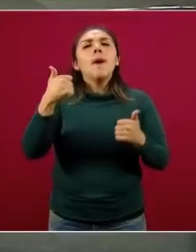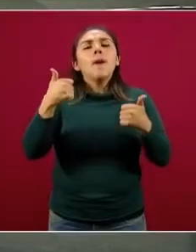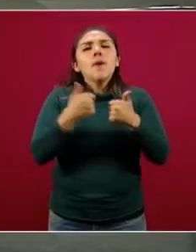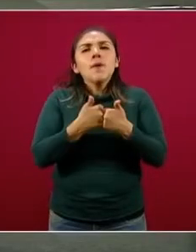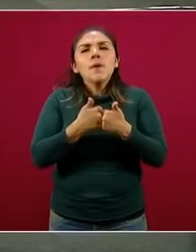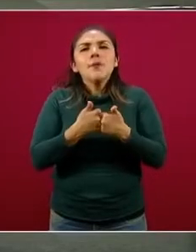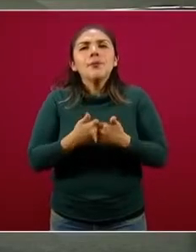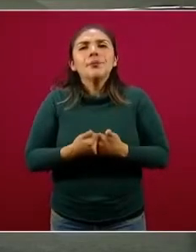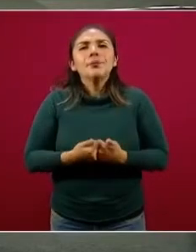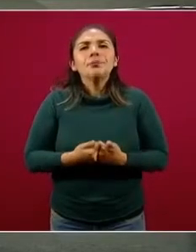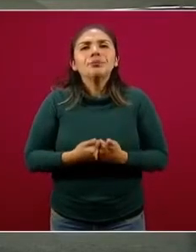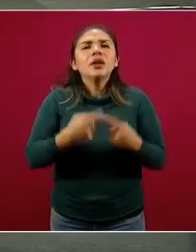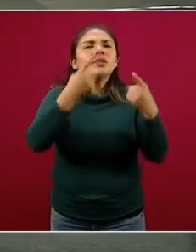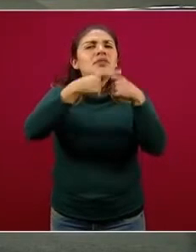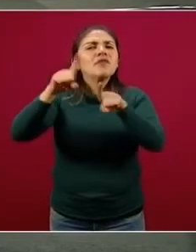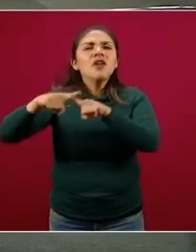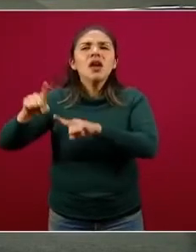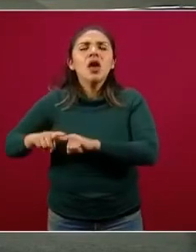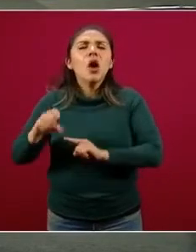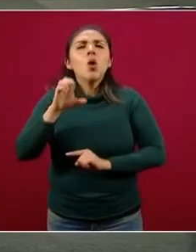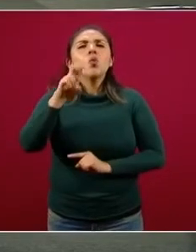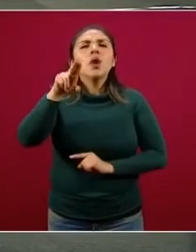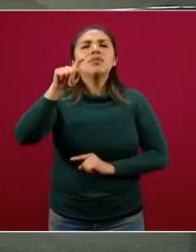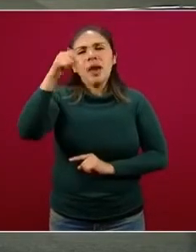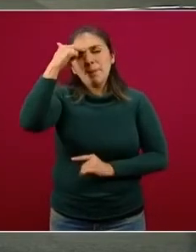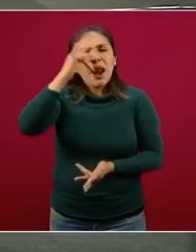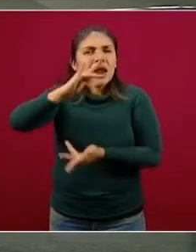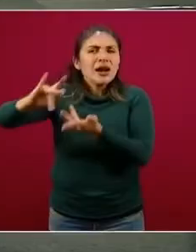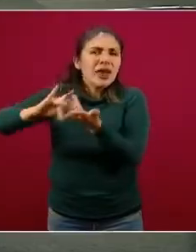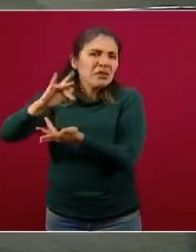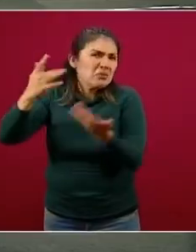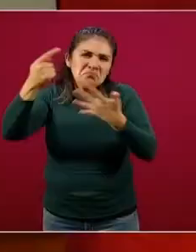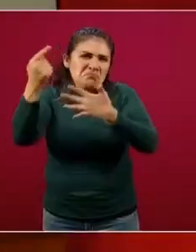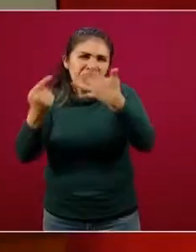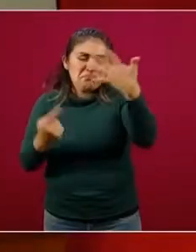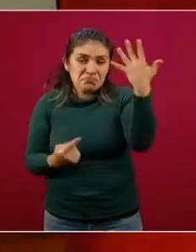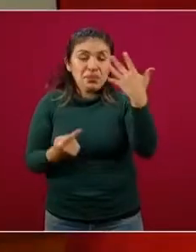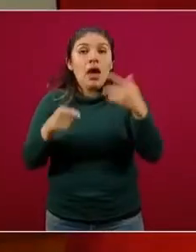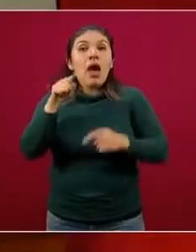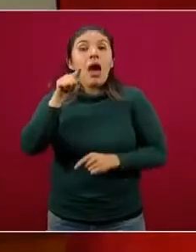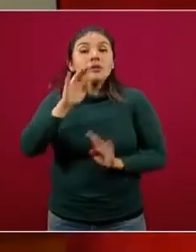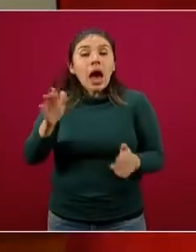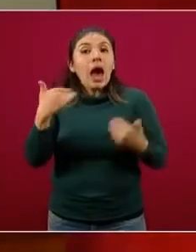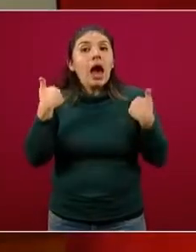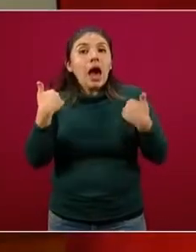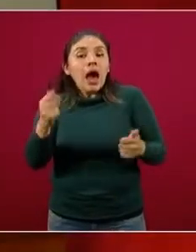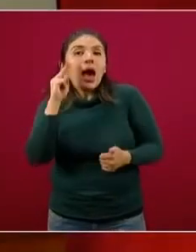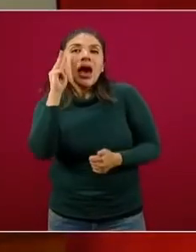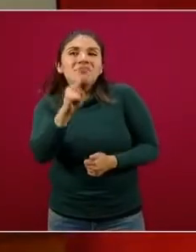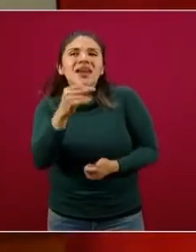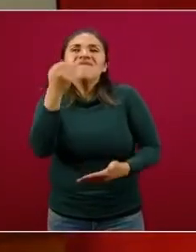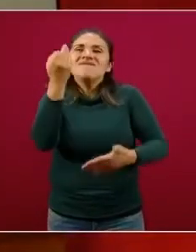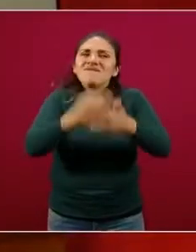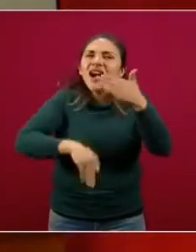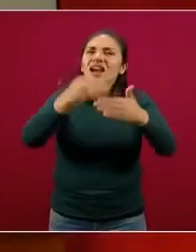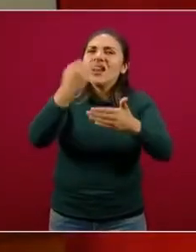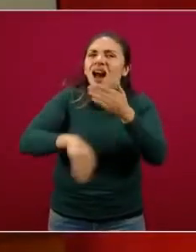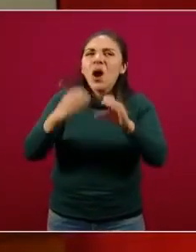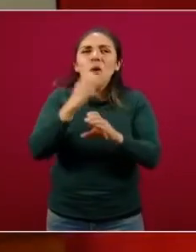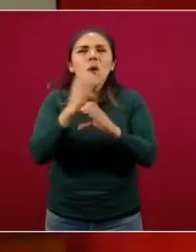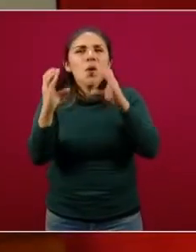través de las cuentas de diferentes redes sociales, haciéndonos saber algunas inconsistencias que se